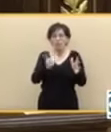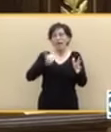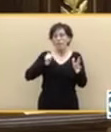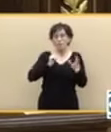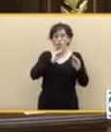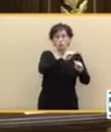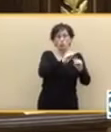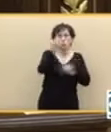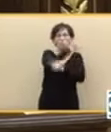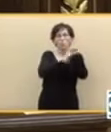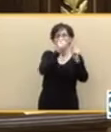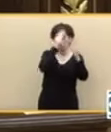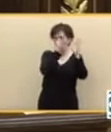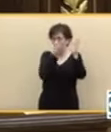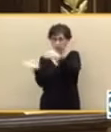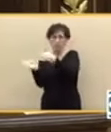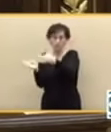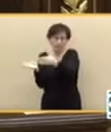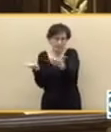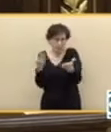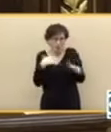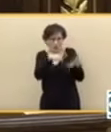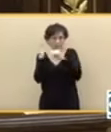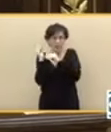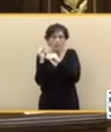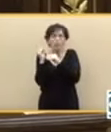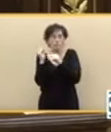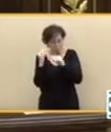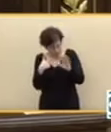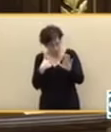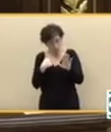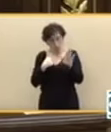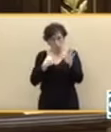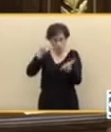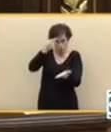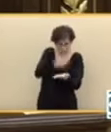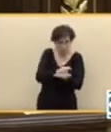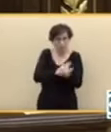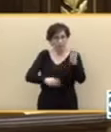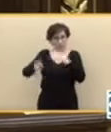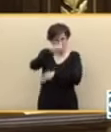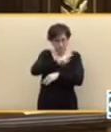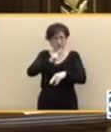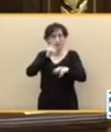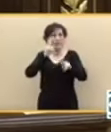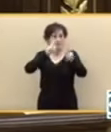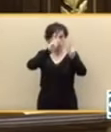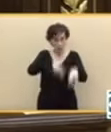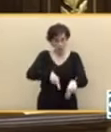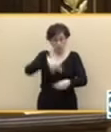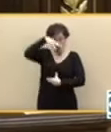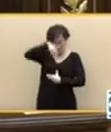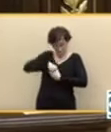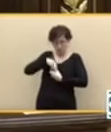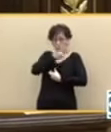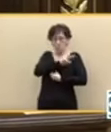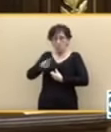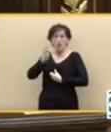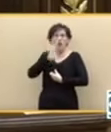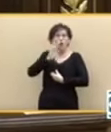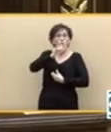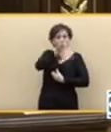quebrantos. Les reconozco una vez más, repito, que en el Partido Popular ha habido corruptos. Sí, lo